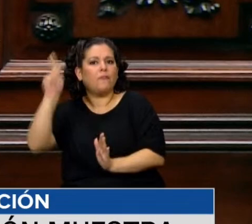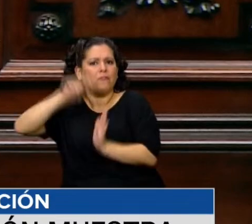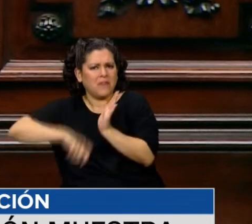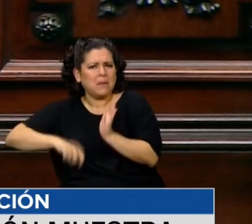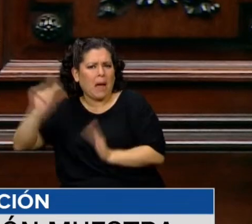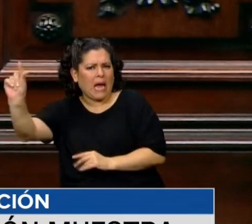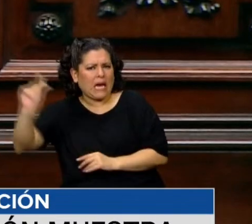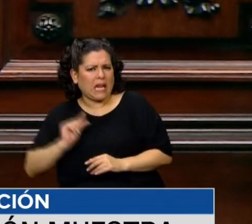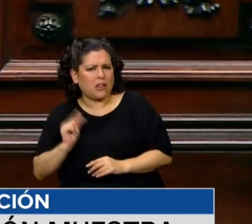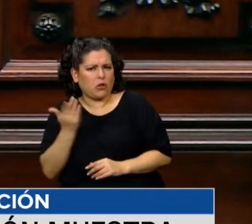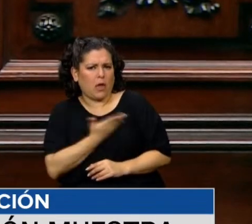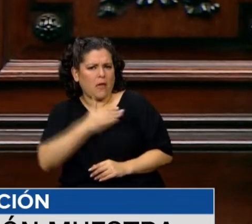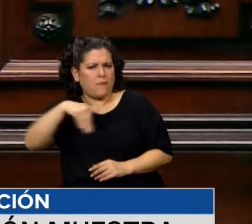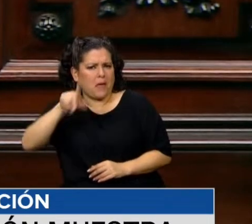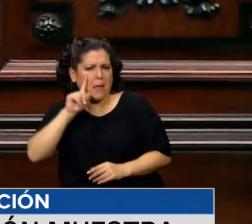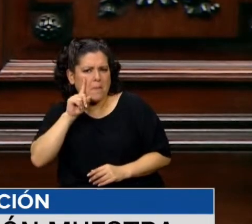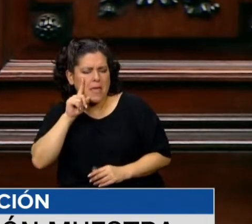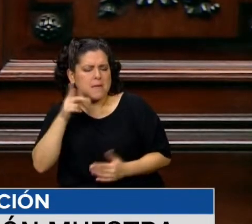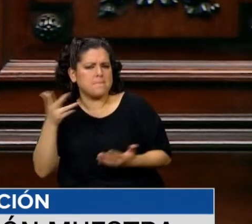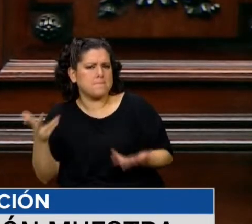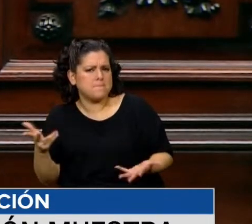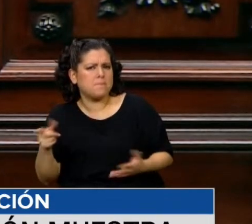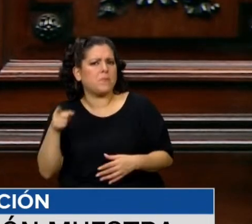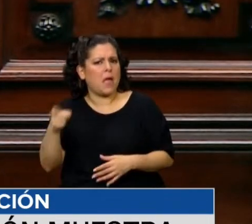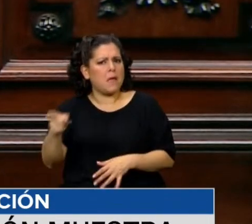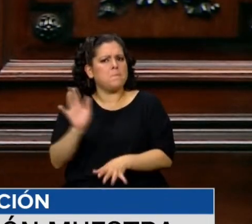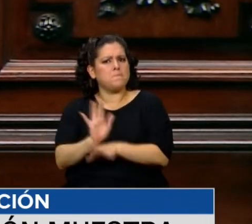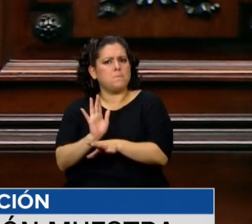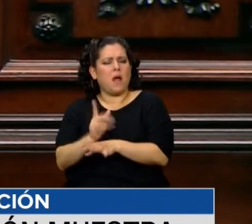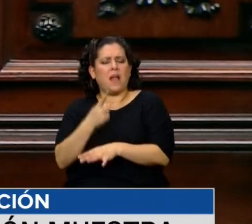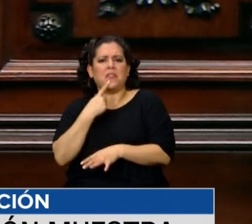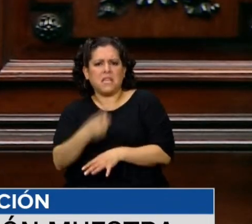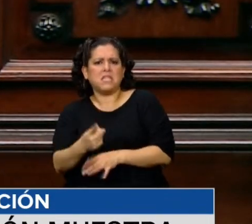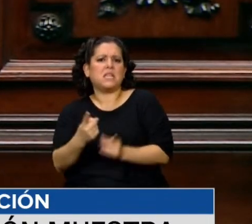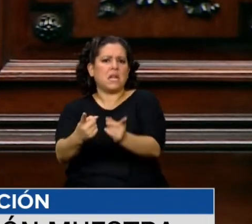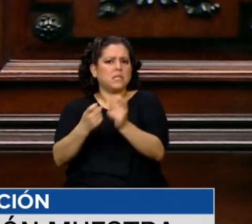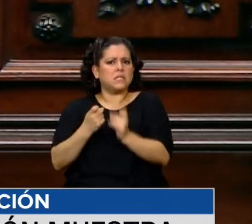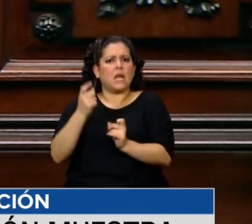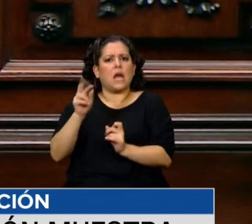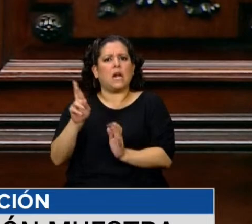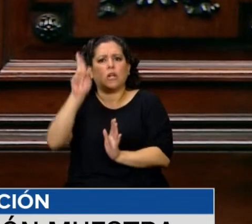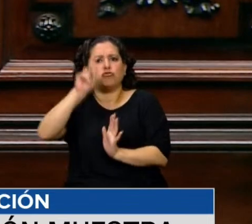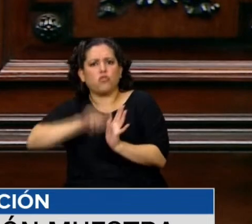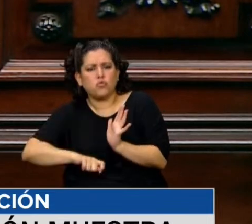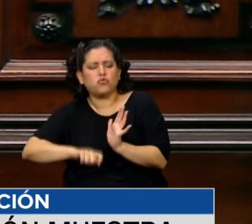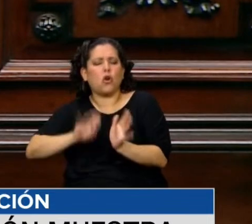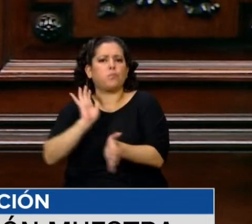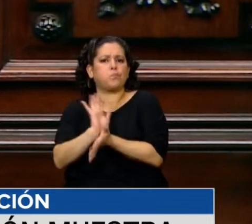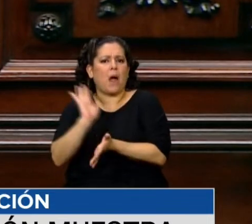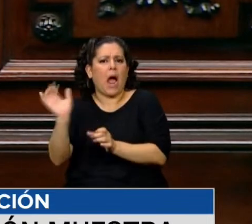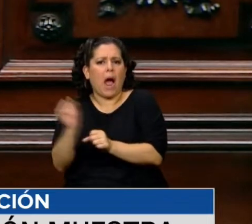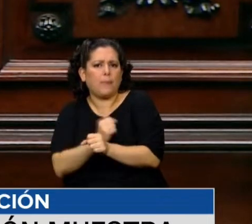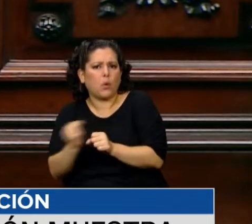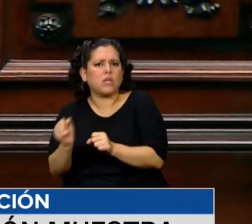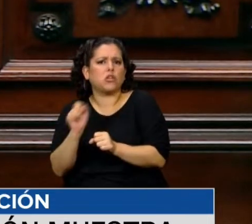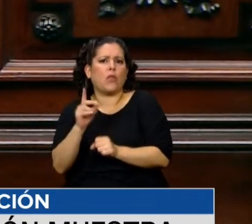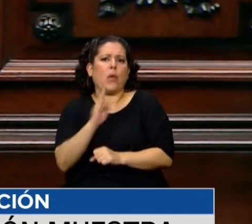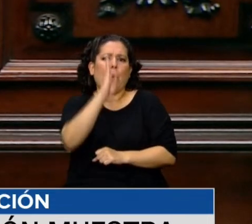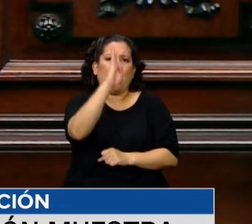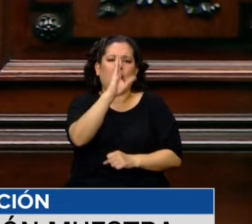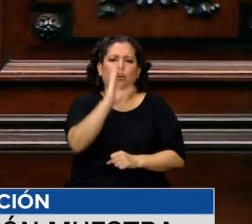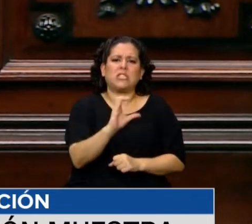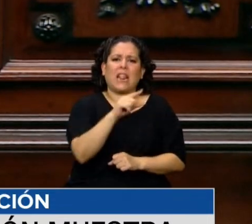firmó el crédito. Exige una resolución y una especie de aprobación del Banco